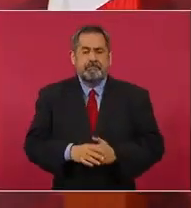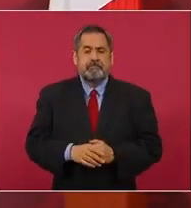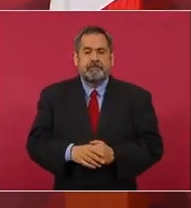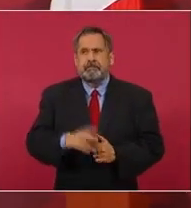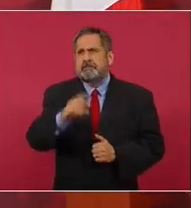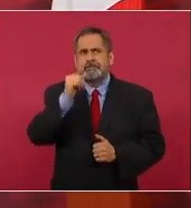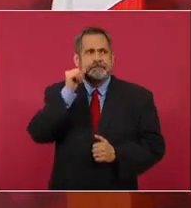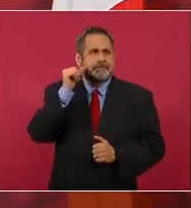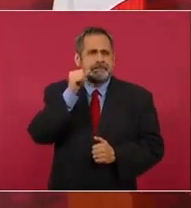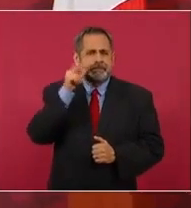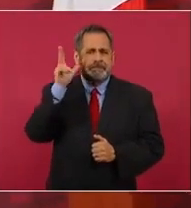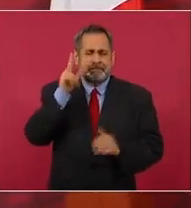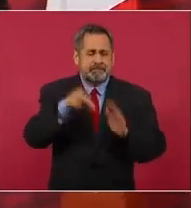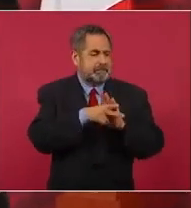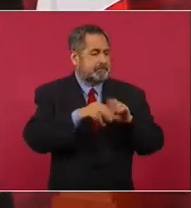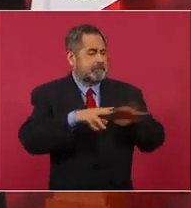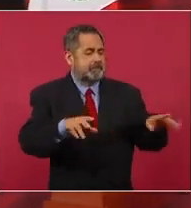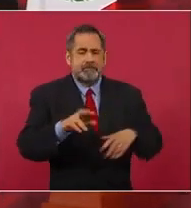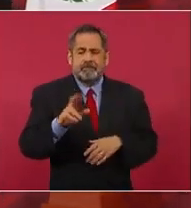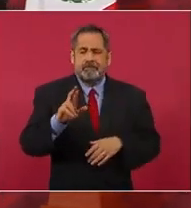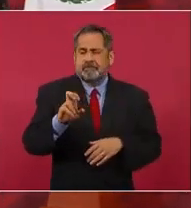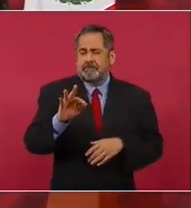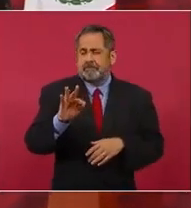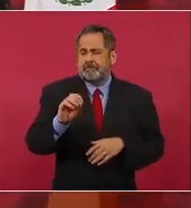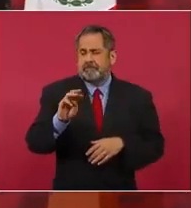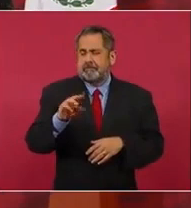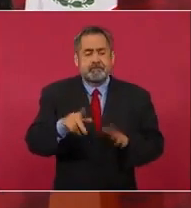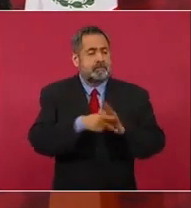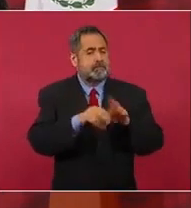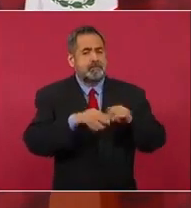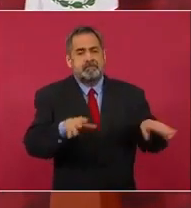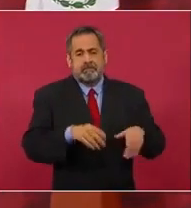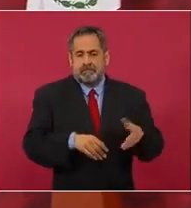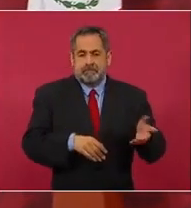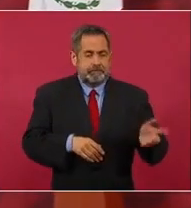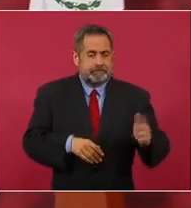Ayer, antier, el Reforma, sí, el periódico